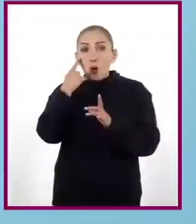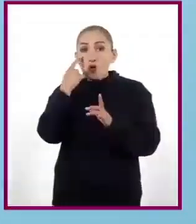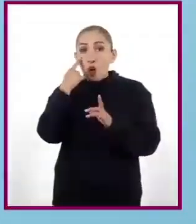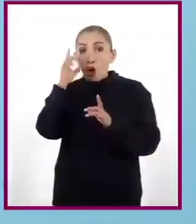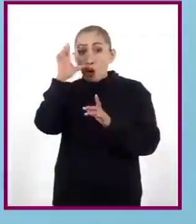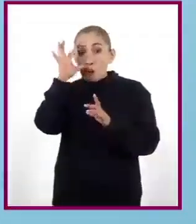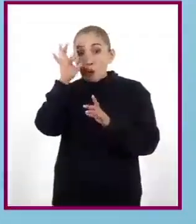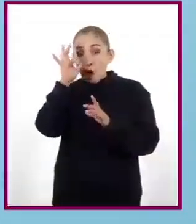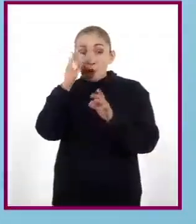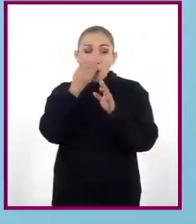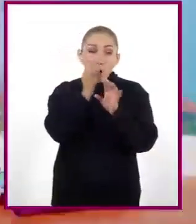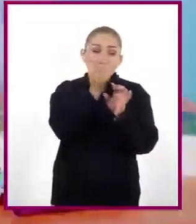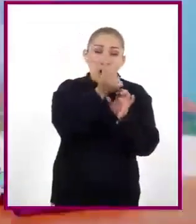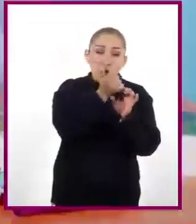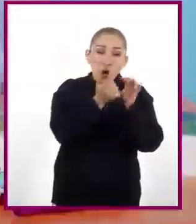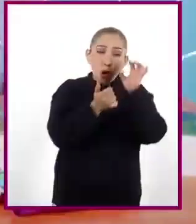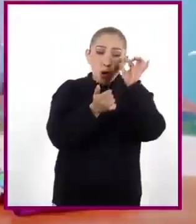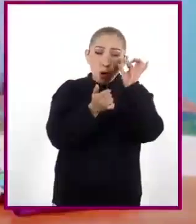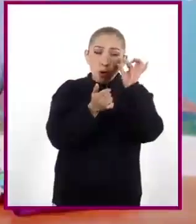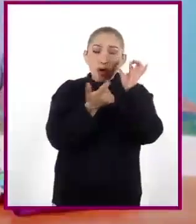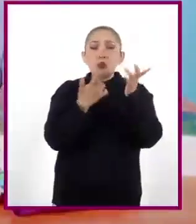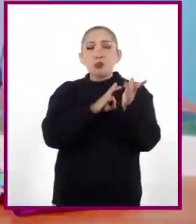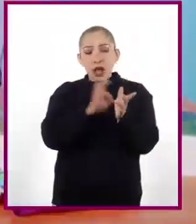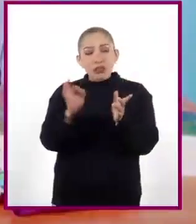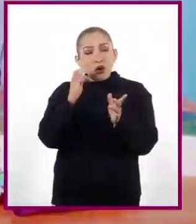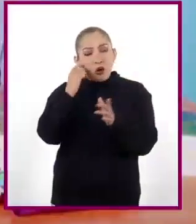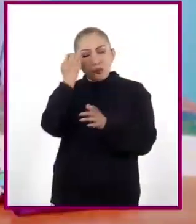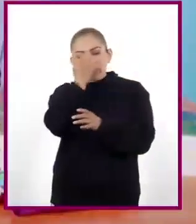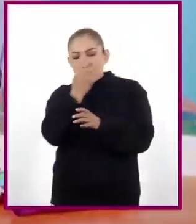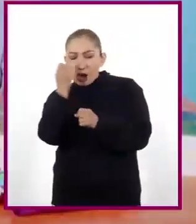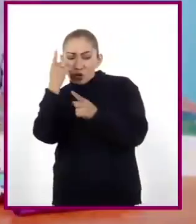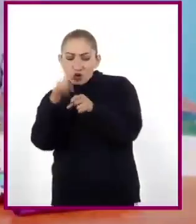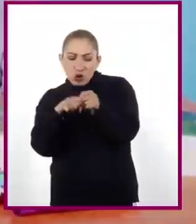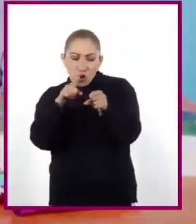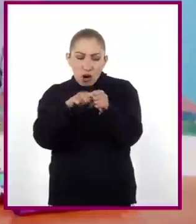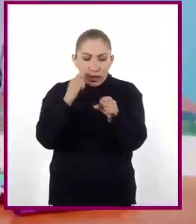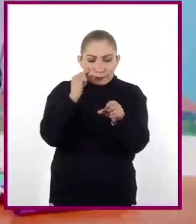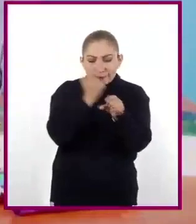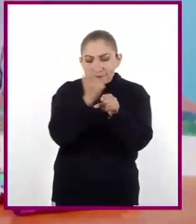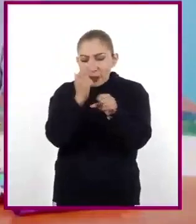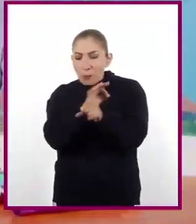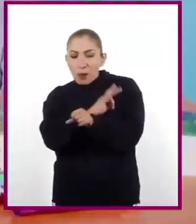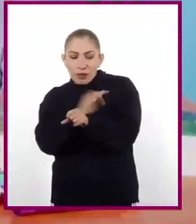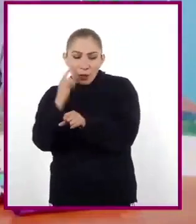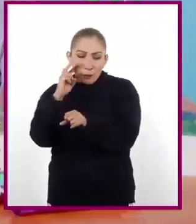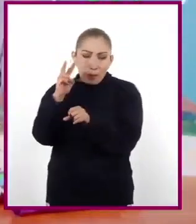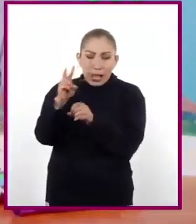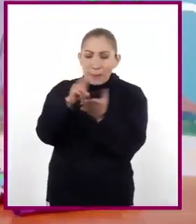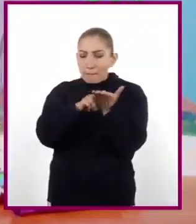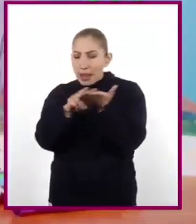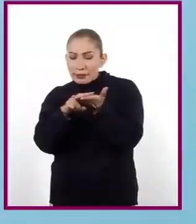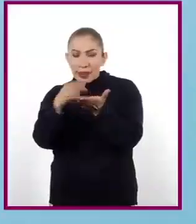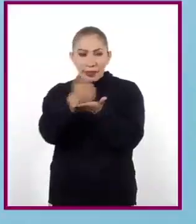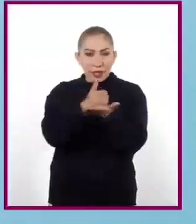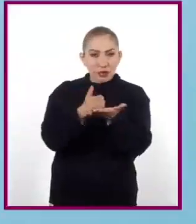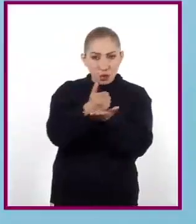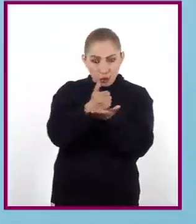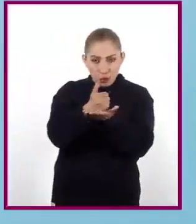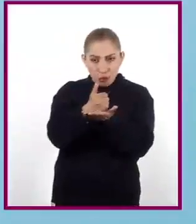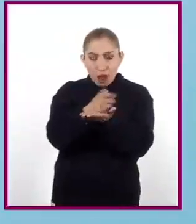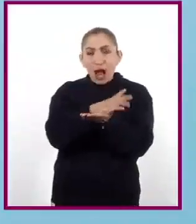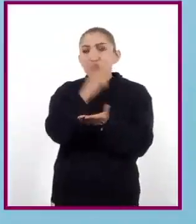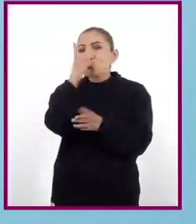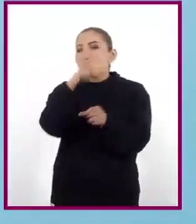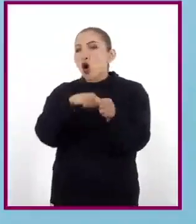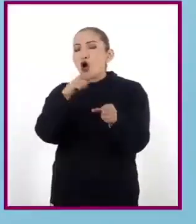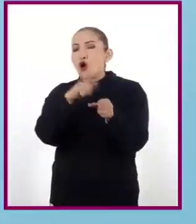ojo, parcial del otro. Todavía puedo descifrar algunos colores. Todavía puedo descifrar el verde y el azul. Hay